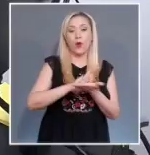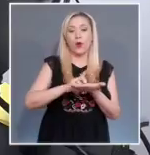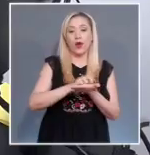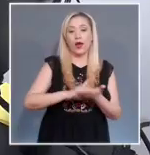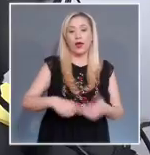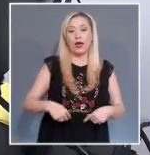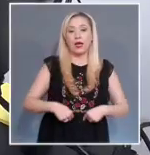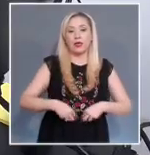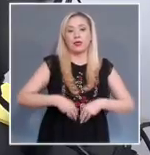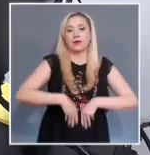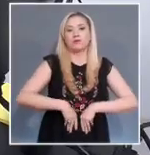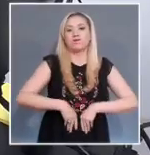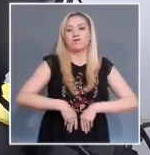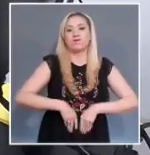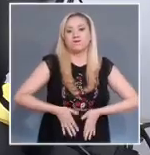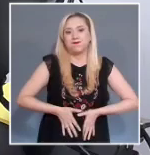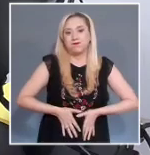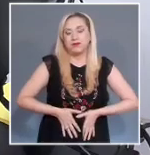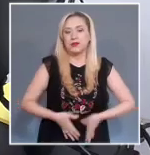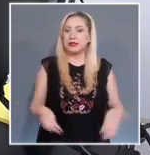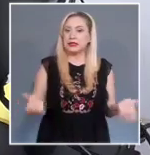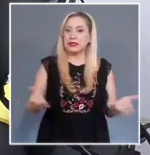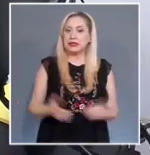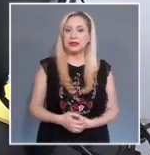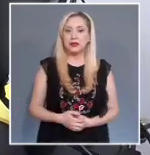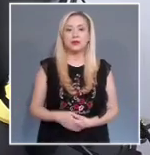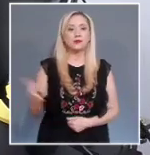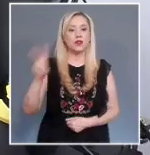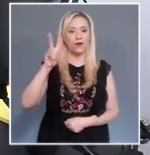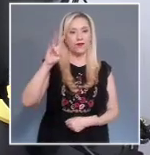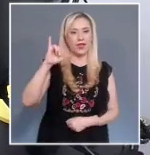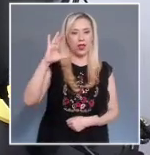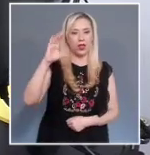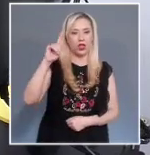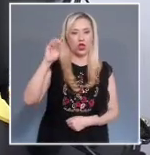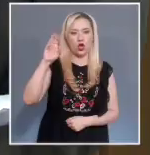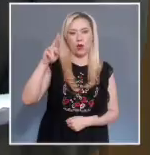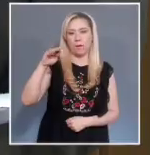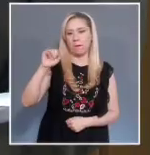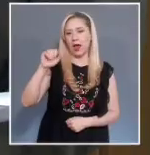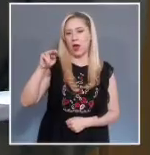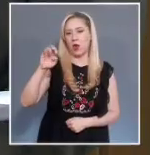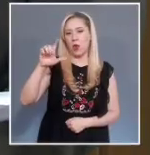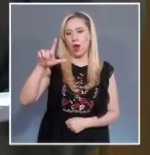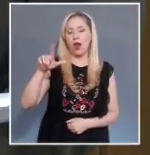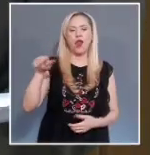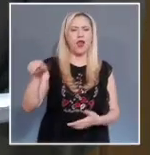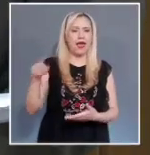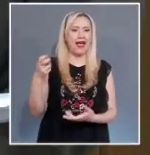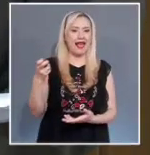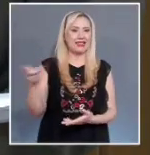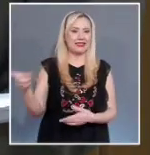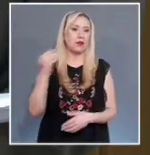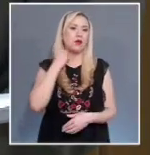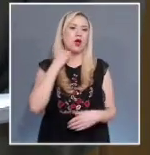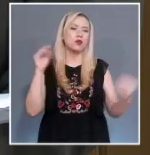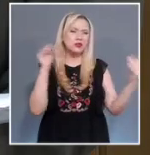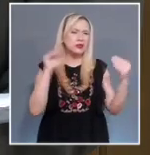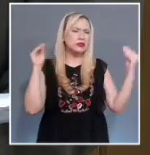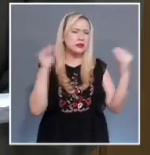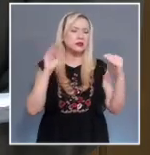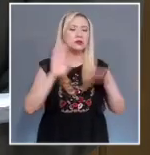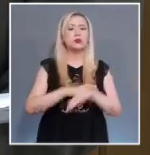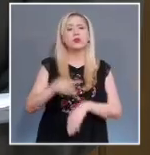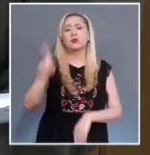ingeridas. El defensor público federal Víctor Manuel Guerrero Flores llevó el caso de Gisela, quien vivía en un entorno de marginación y